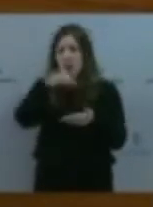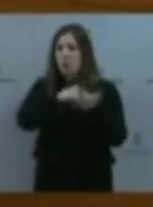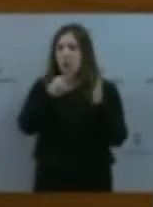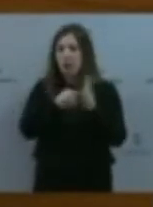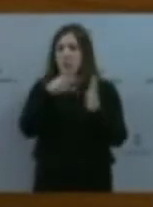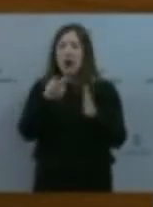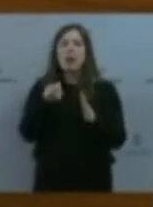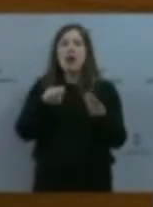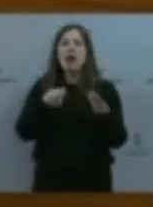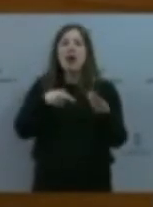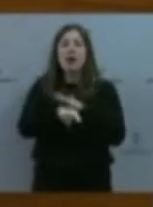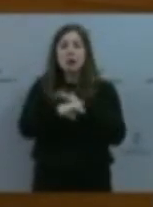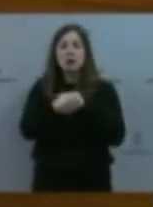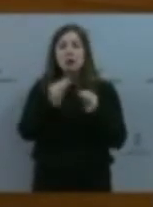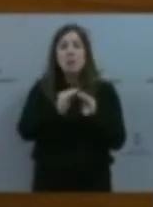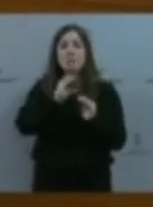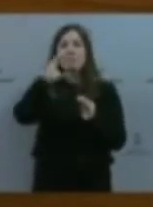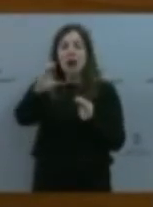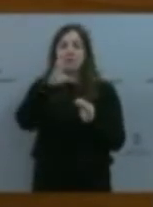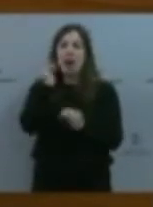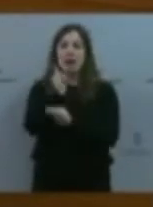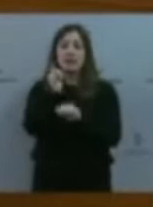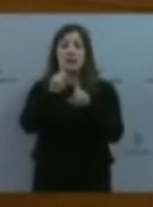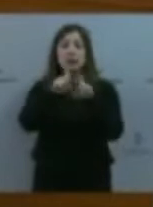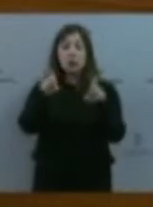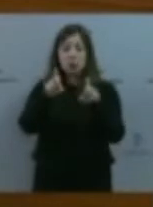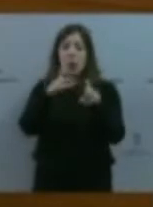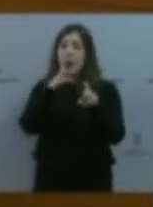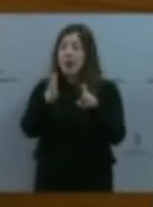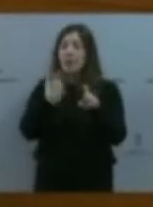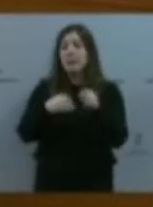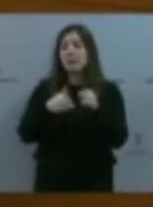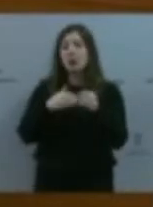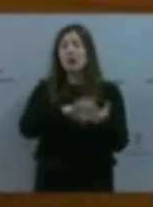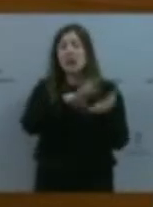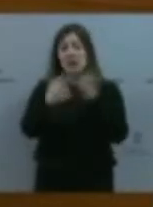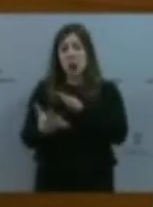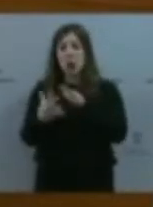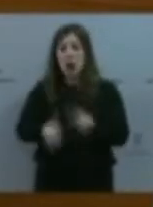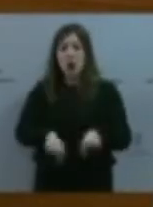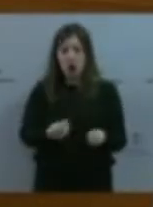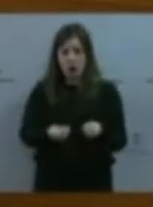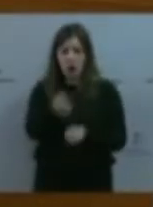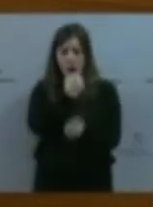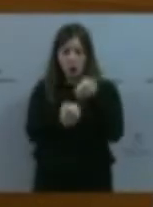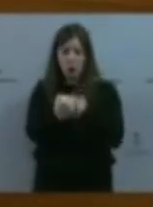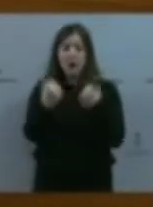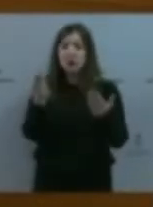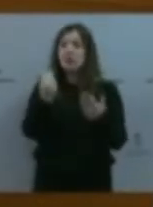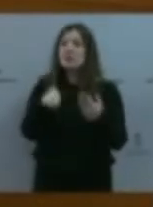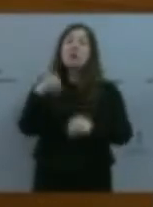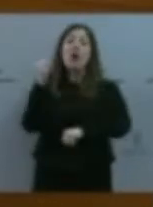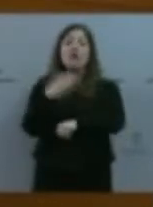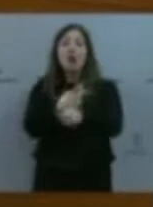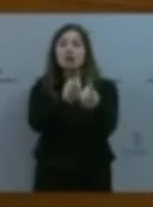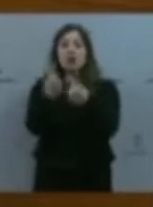Instituto para la Transición Ecológica de la Economía. Mire, por lo pronto, lo que son los fondos pendientes de aplicar de lo que